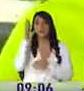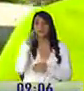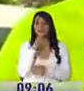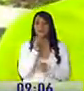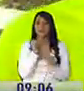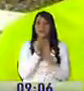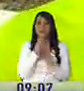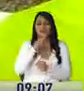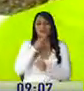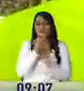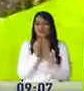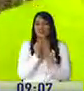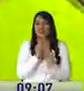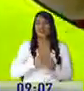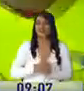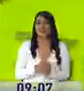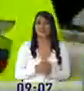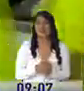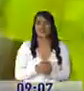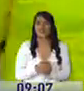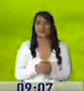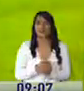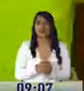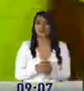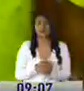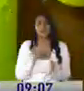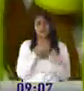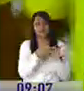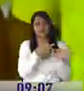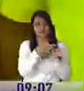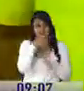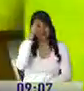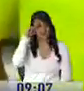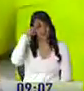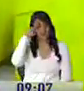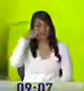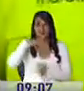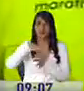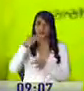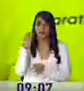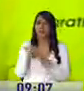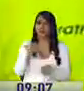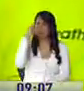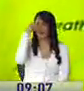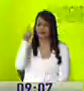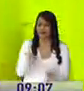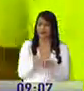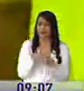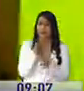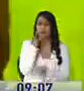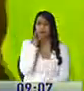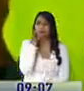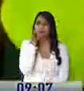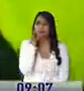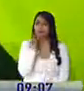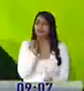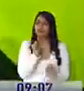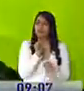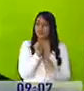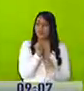agüita en frío Sí bueno qué es lo que te explicamos que es el tereré bueno Yo pensé que era lo mismo que el mate el tereré es frío es